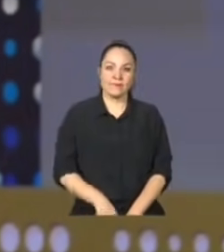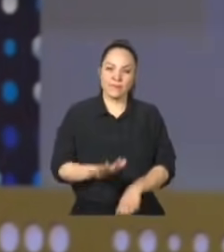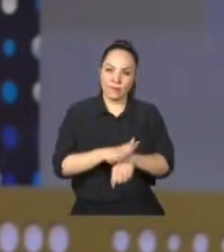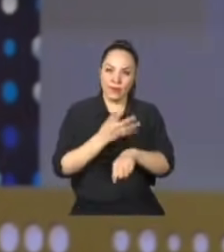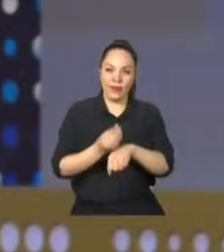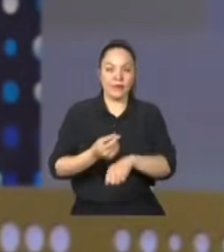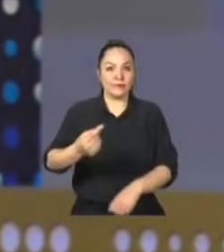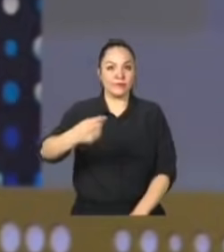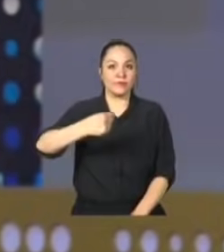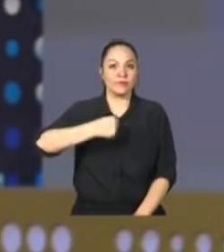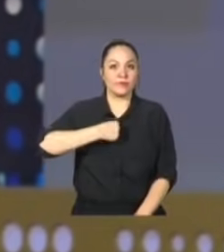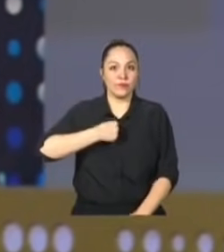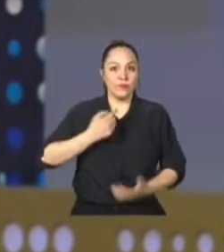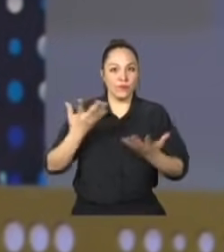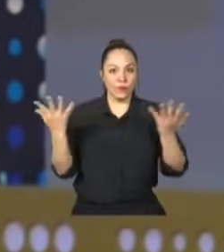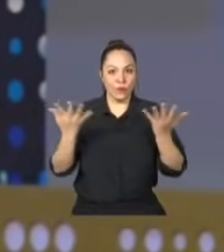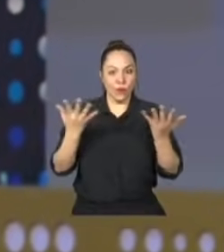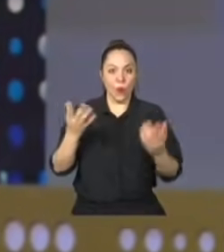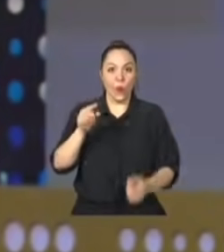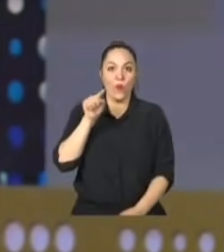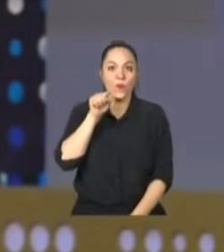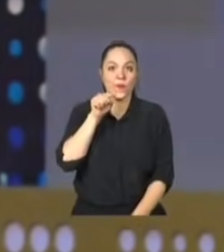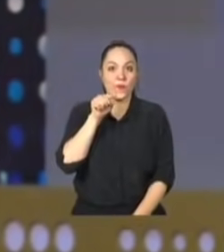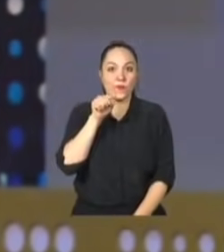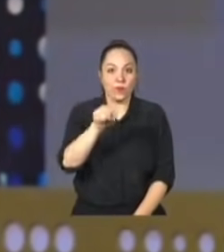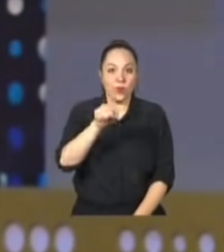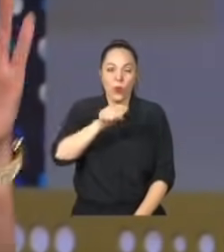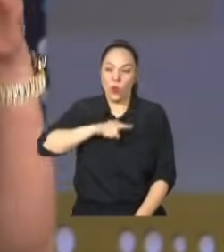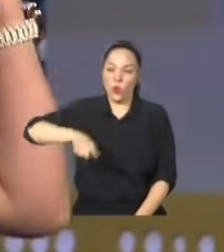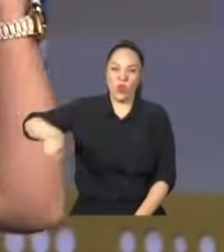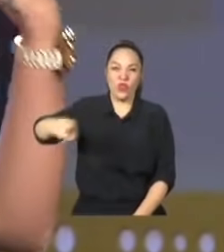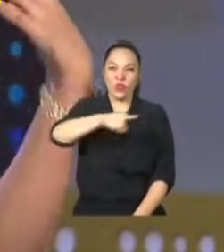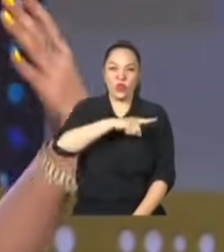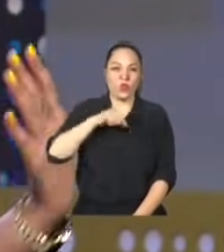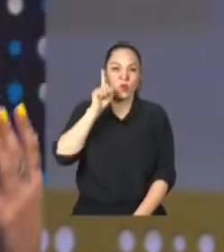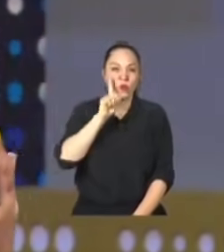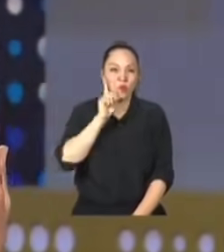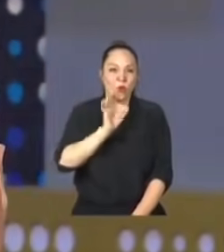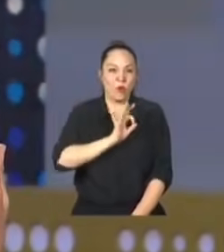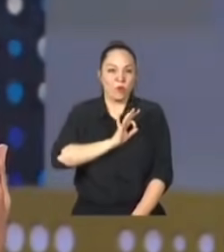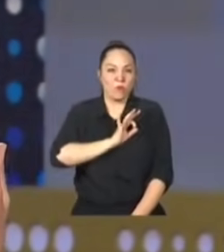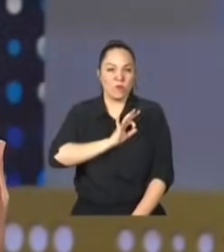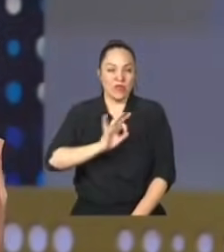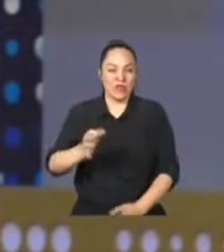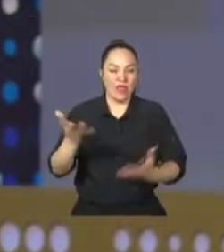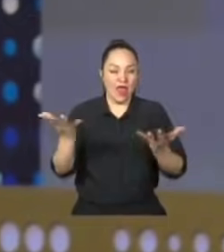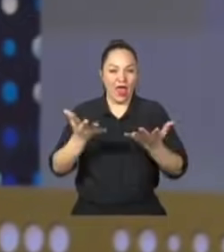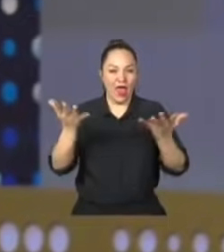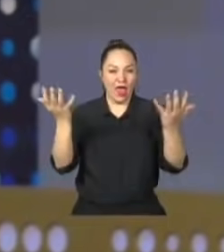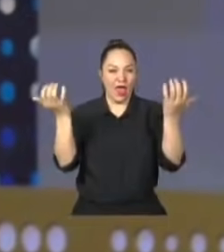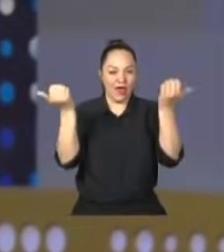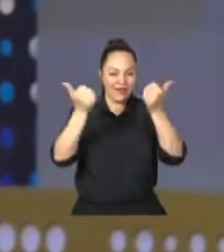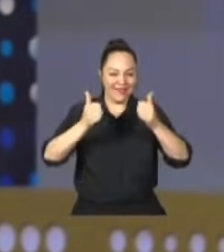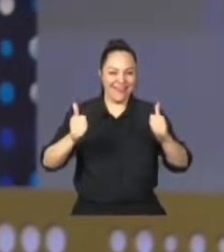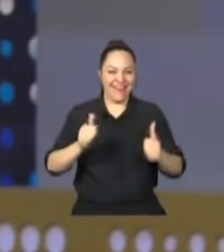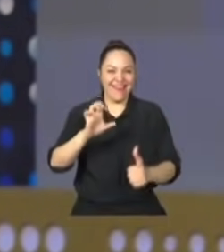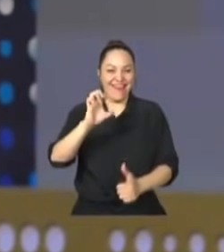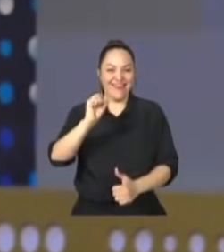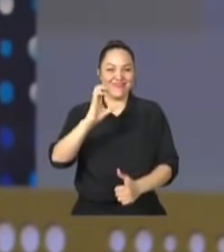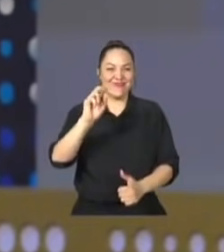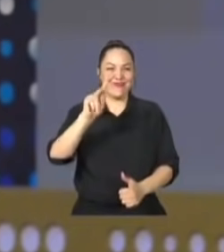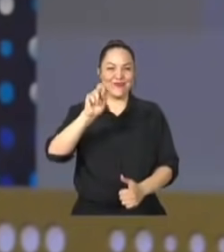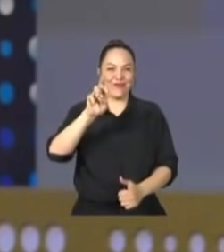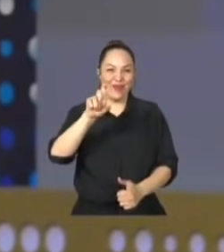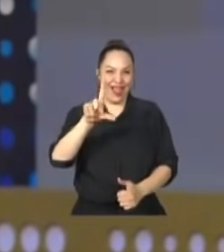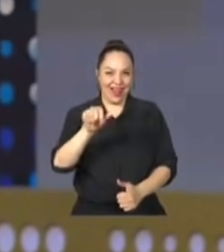Yo voy a hacer que tú y todas las mujeres sean esculturales. Si no te